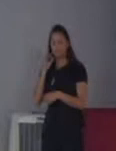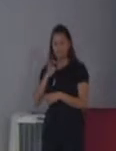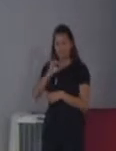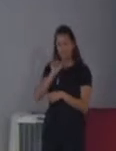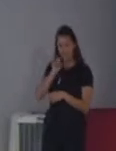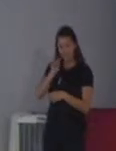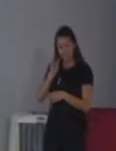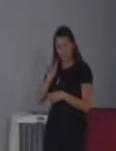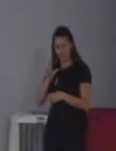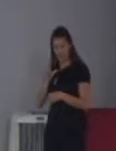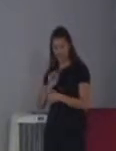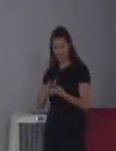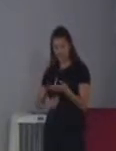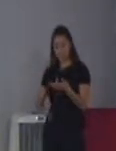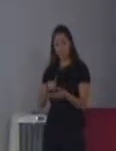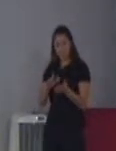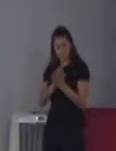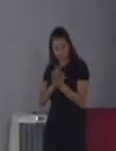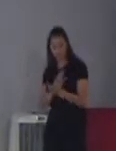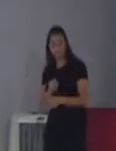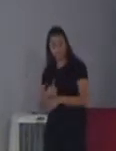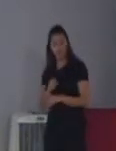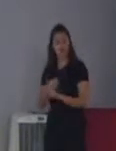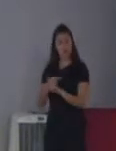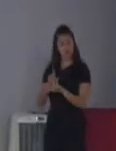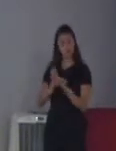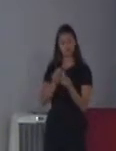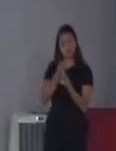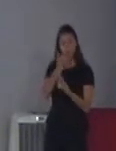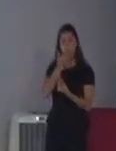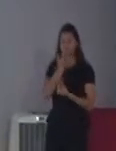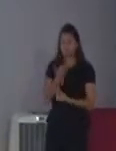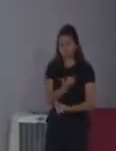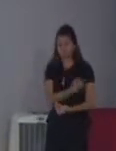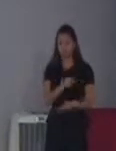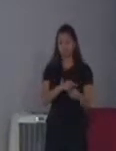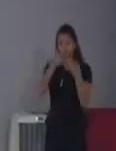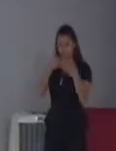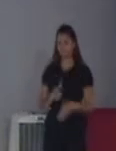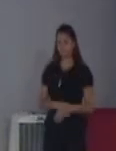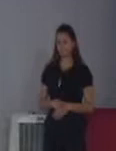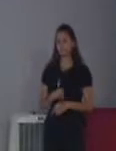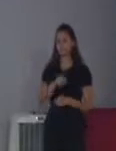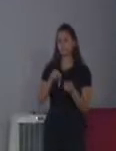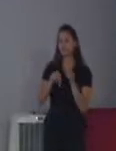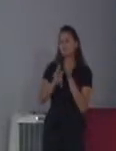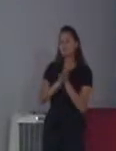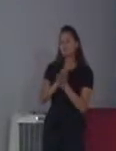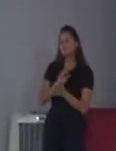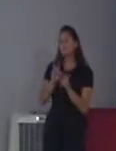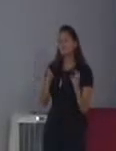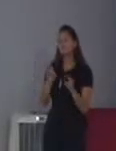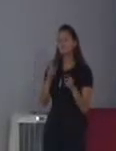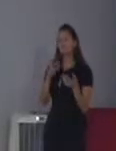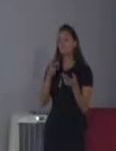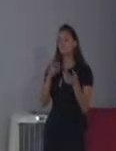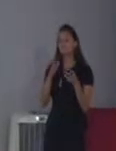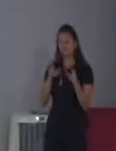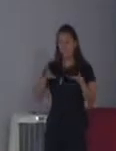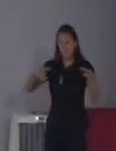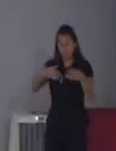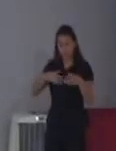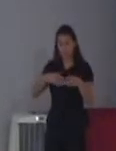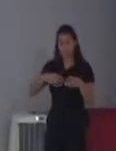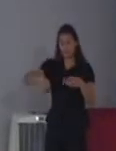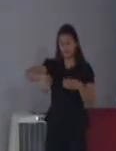indica efectivamente que aquí había población con discapacidad, y hace, digamos, una referencia específica sobre el hecho de que la población, por ejemplo, con